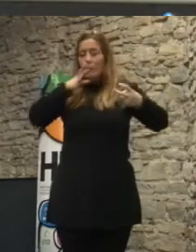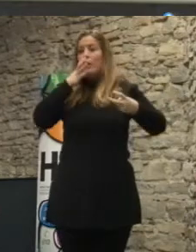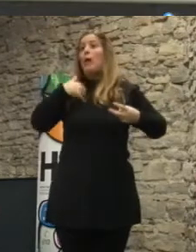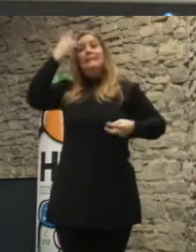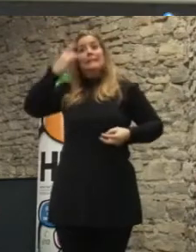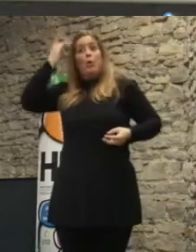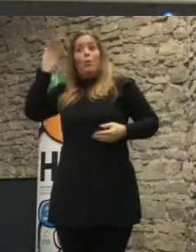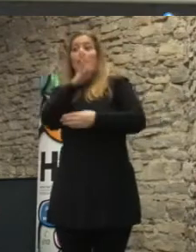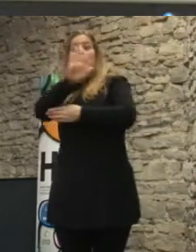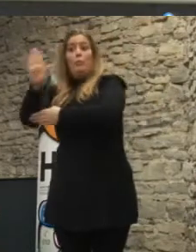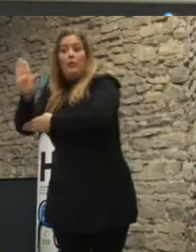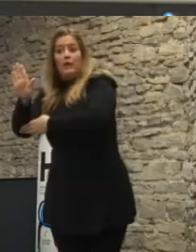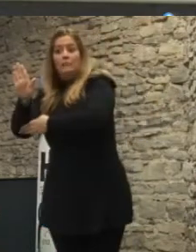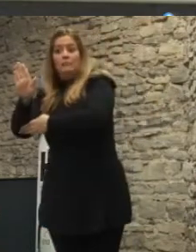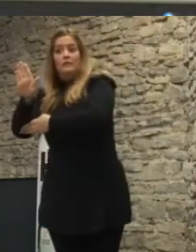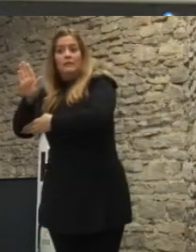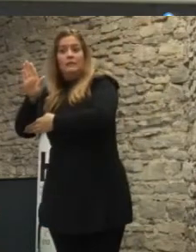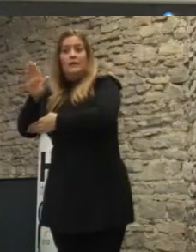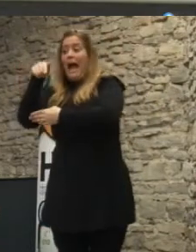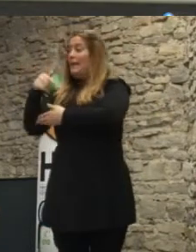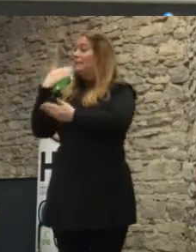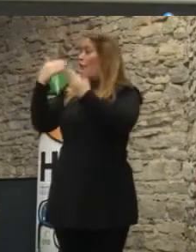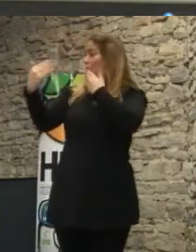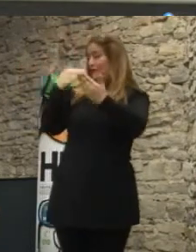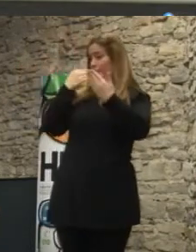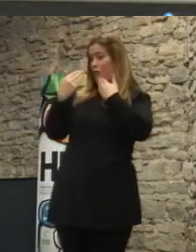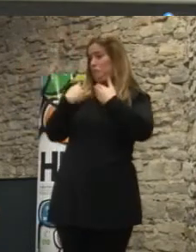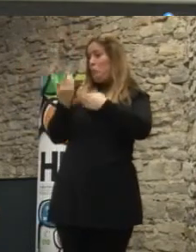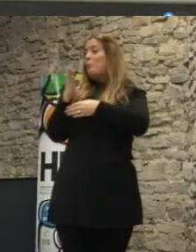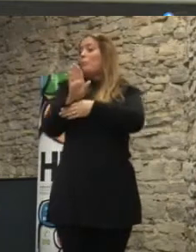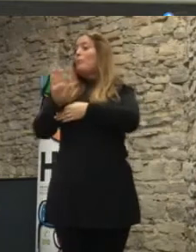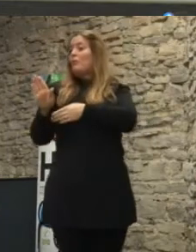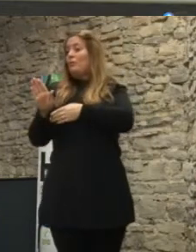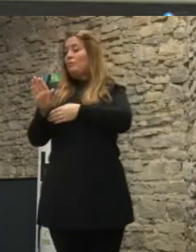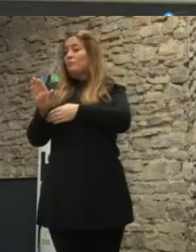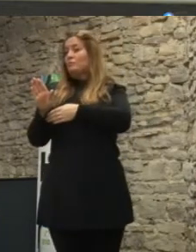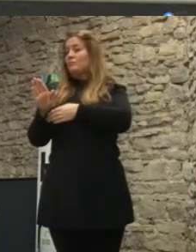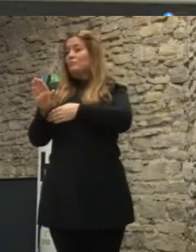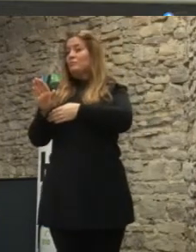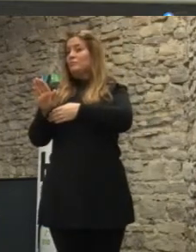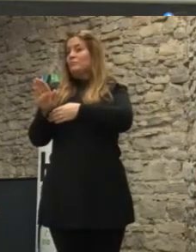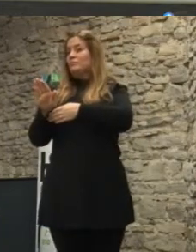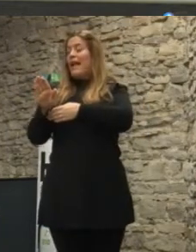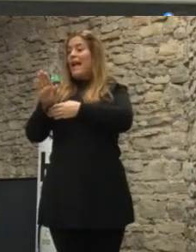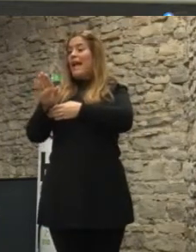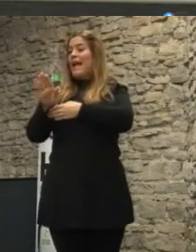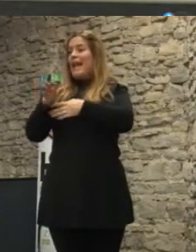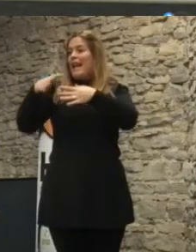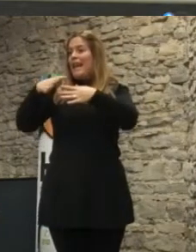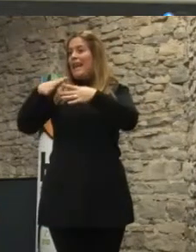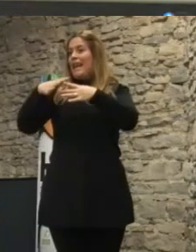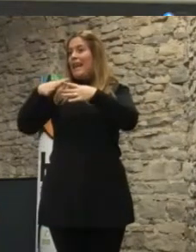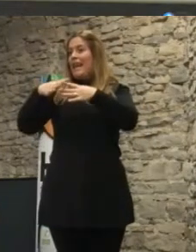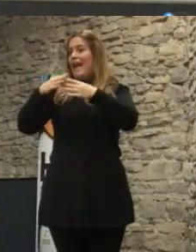proponer a la conversación que tenemos, pues por ejemplo, la idea de que el acto asociativo quizá también se esté